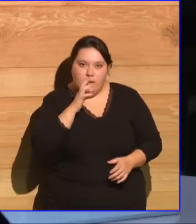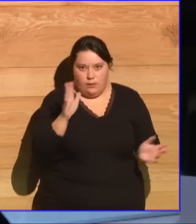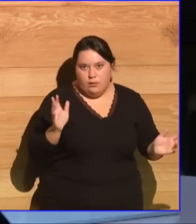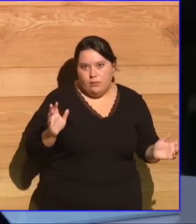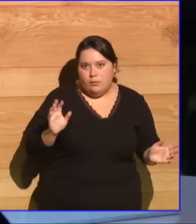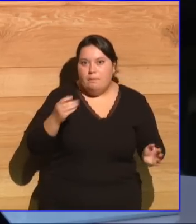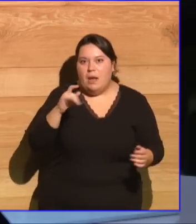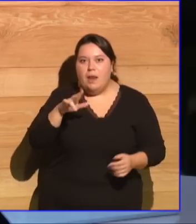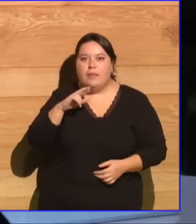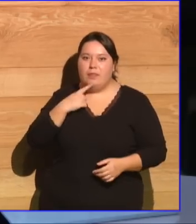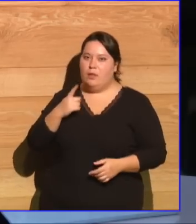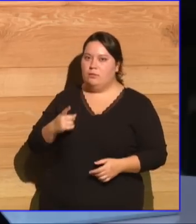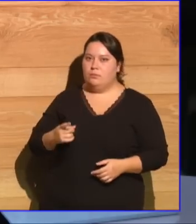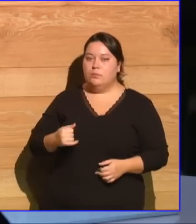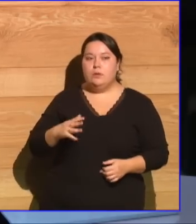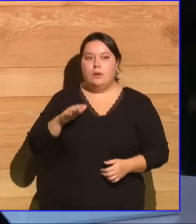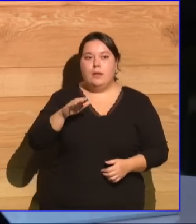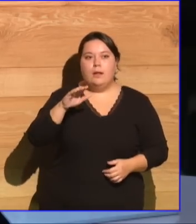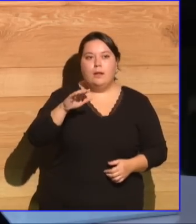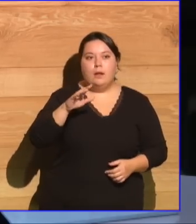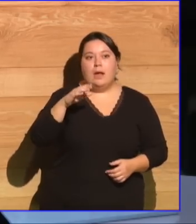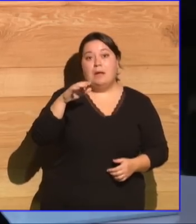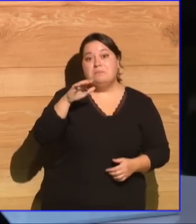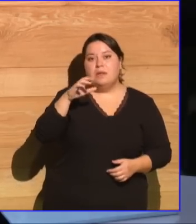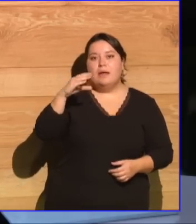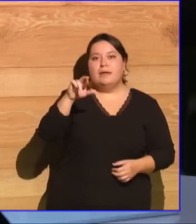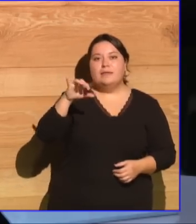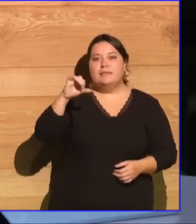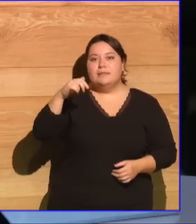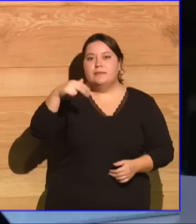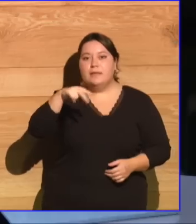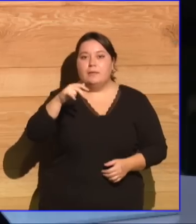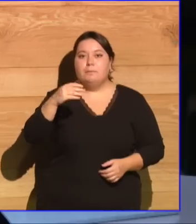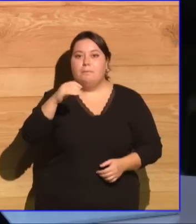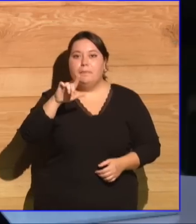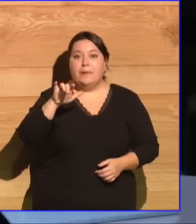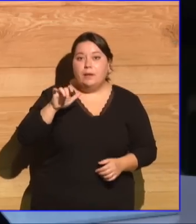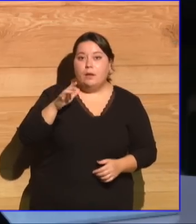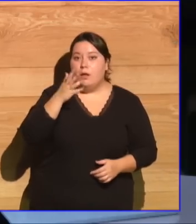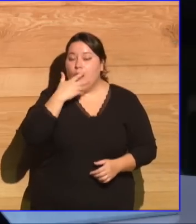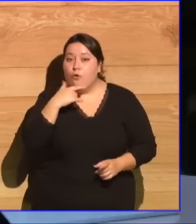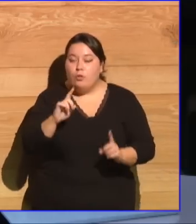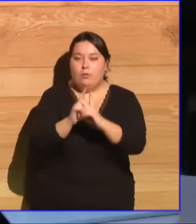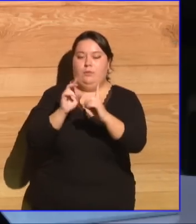propio Ballard decía, cuando conoció a Christian Bale, decía, bueno, es un poco como el personaje, son desagradables.